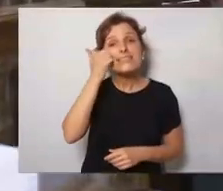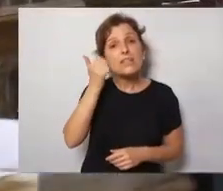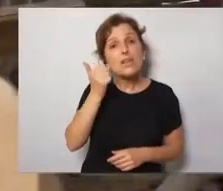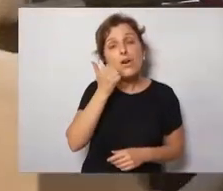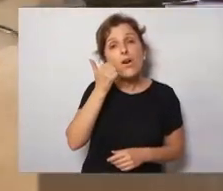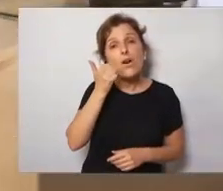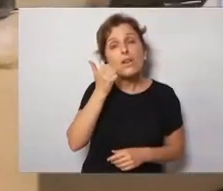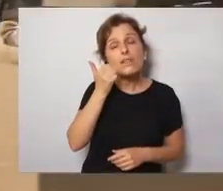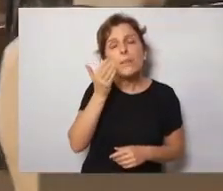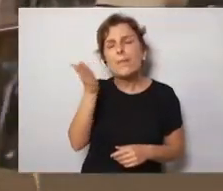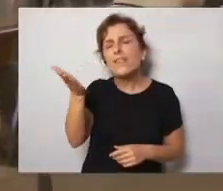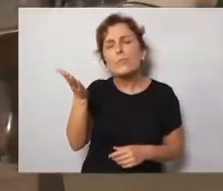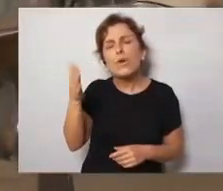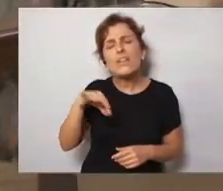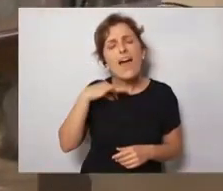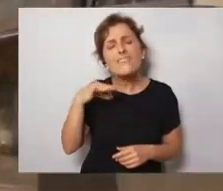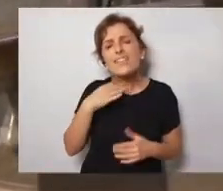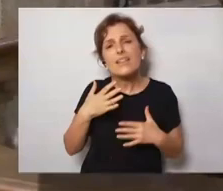que nuestra vida